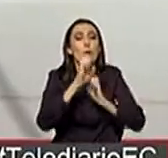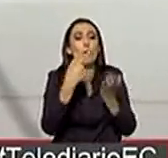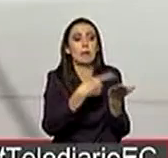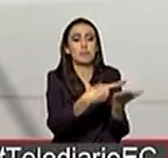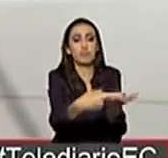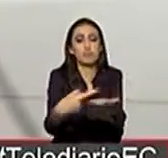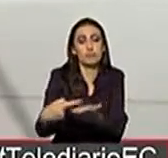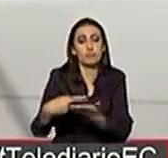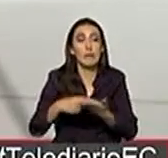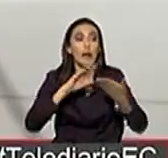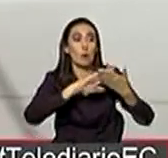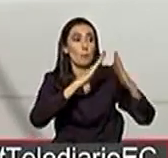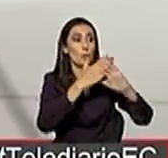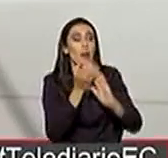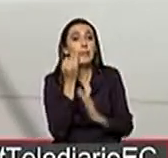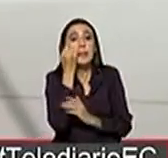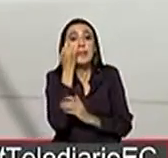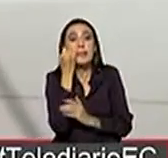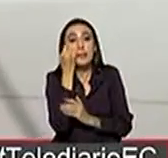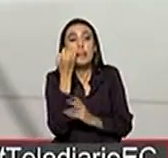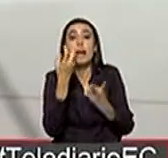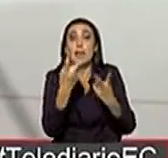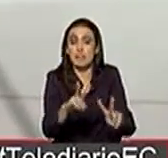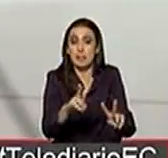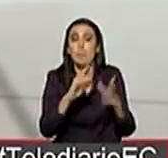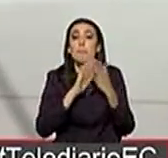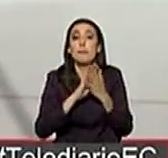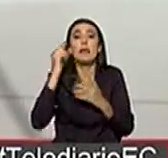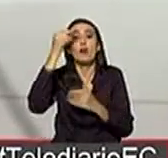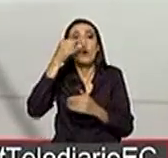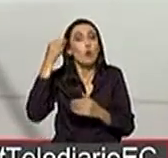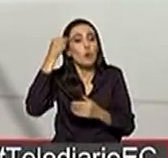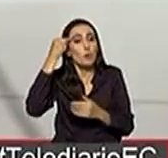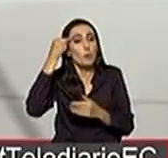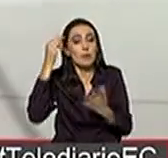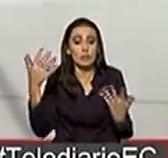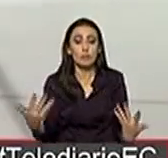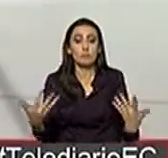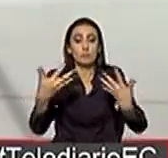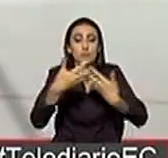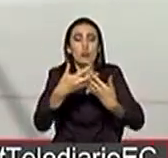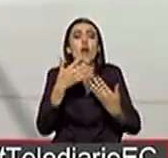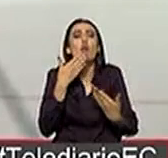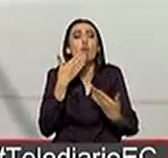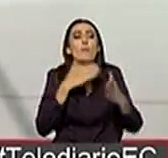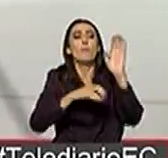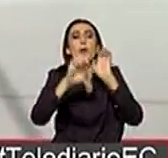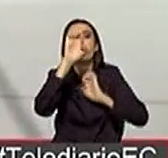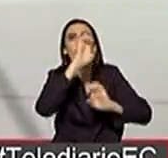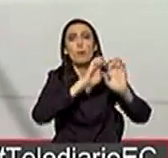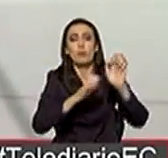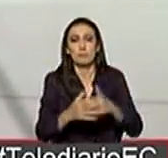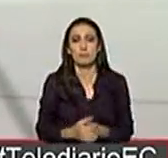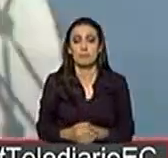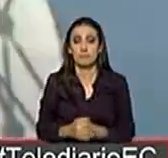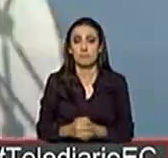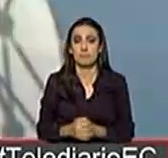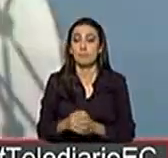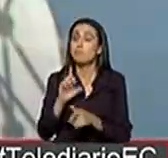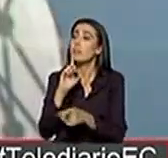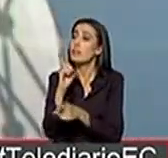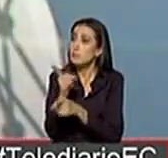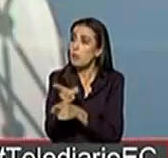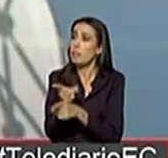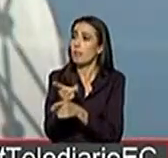indígena para llegar a acuerdos y finalmente superar estos momentos de crisis que ha vivido el país durante estos últimos días innegablemente es un